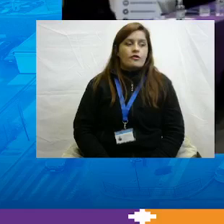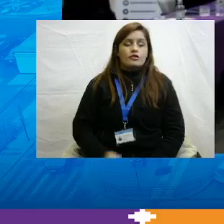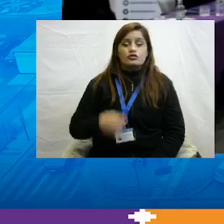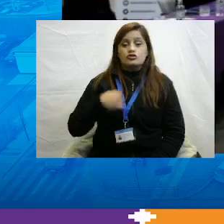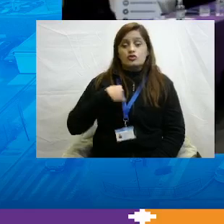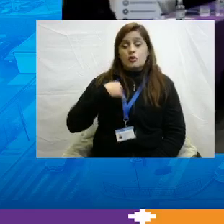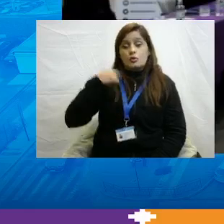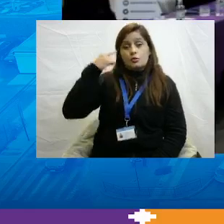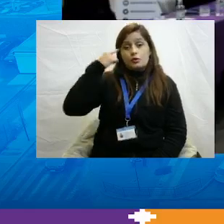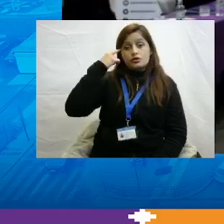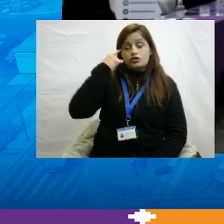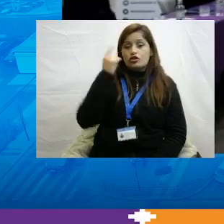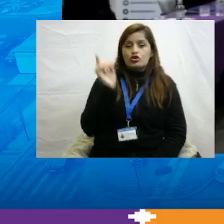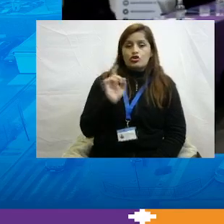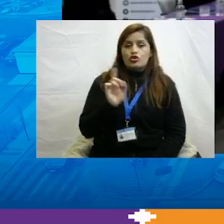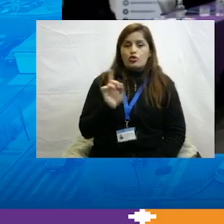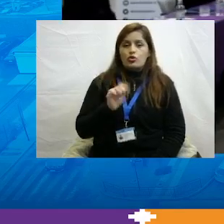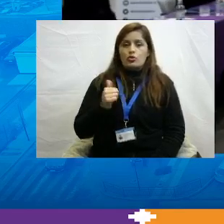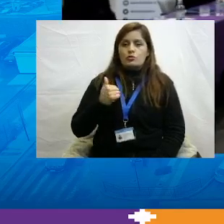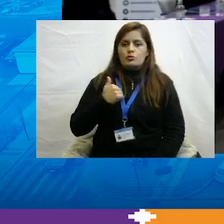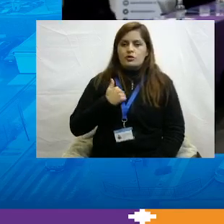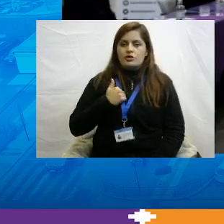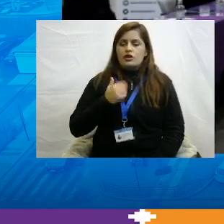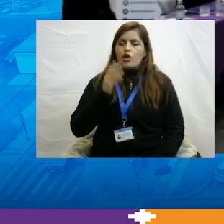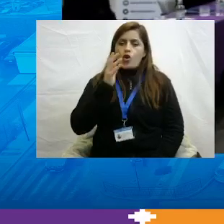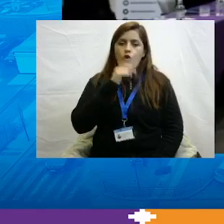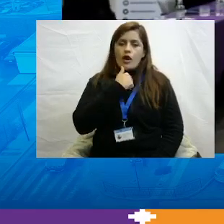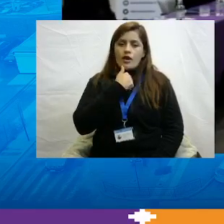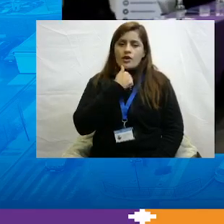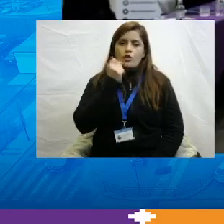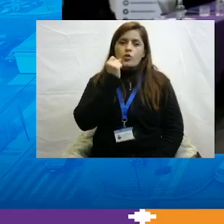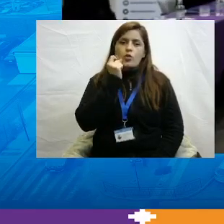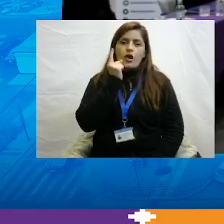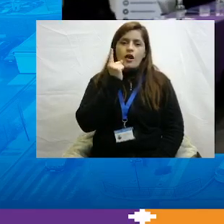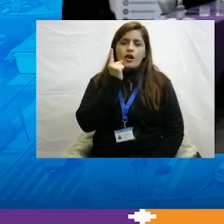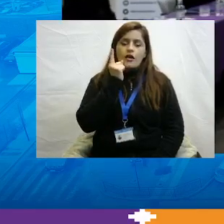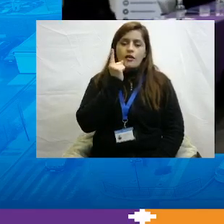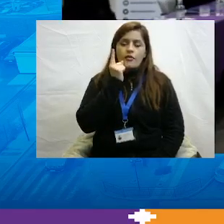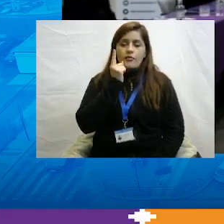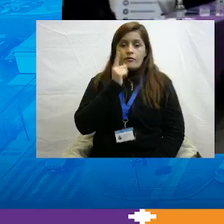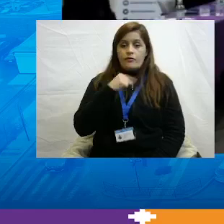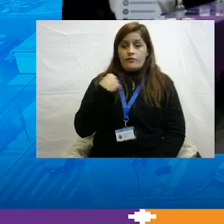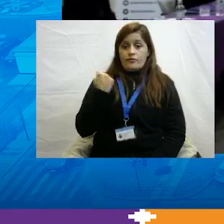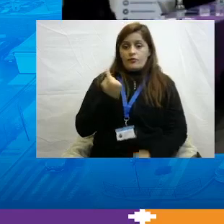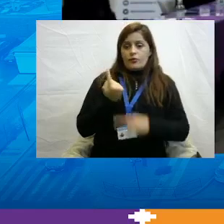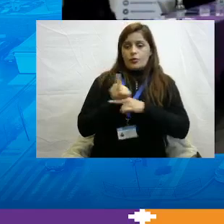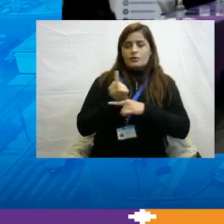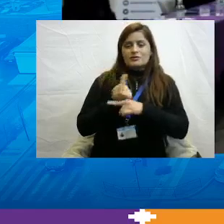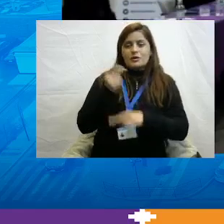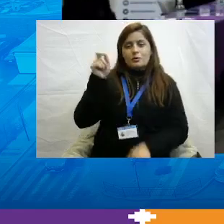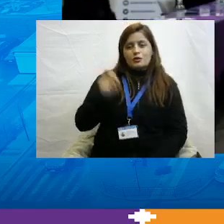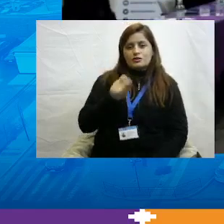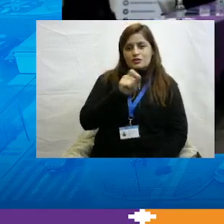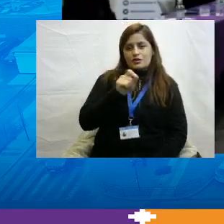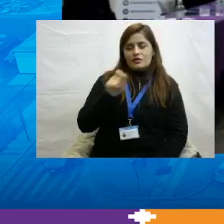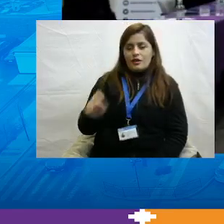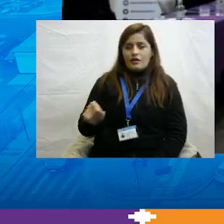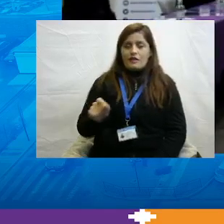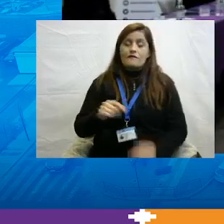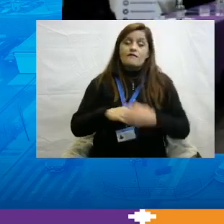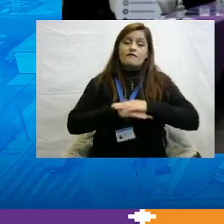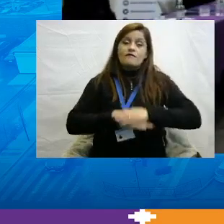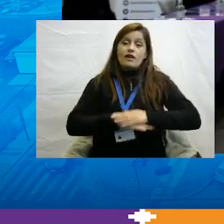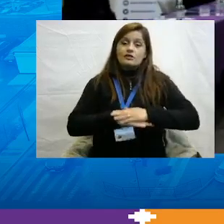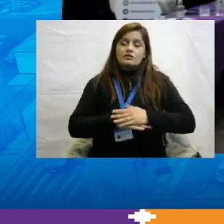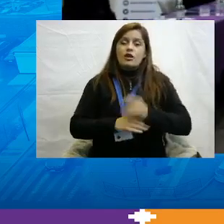parece que no hay un criterio similar. Generalmente uno habla de porcentaje sobre la base de lo que